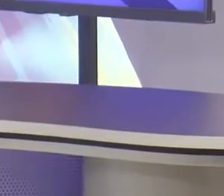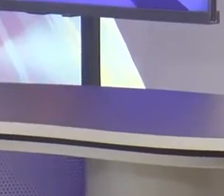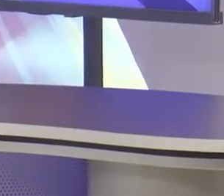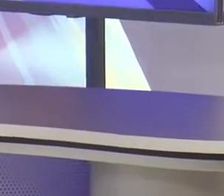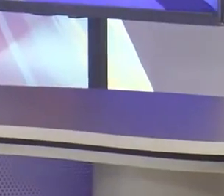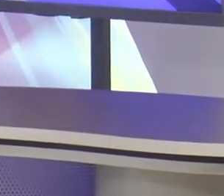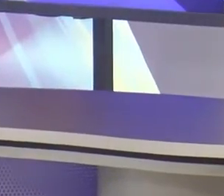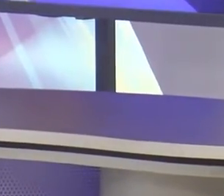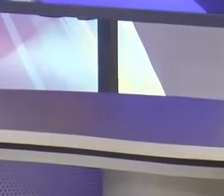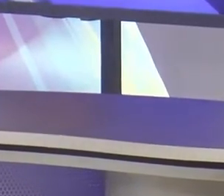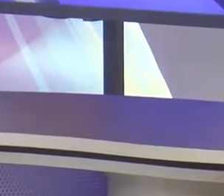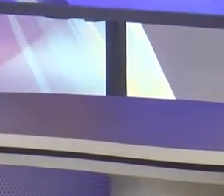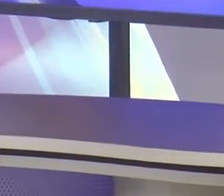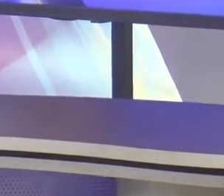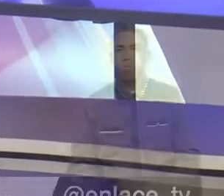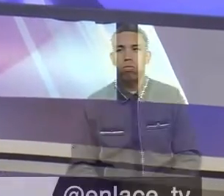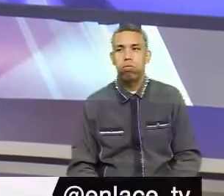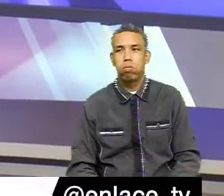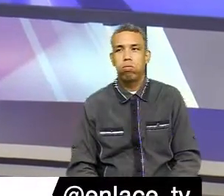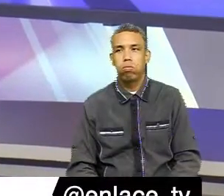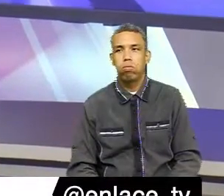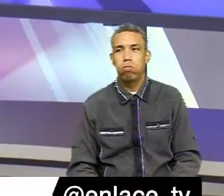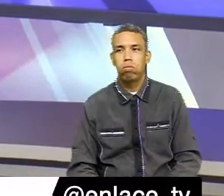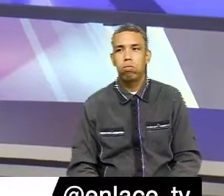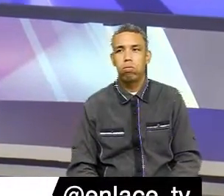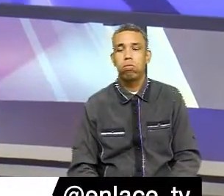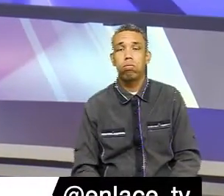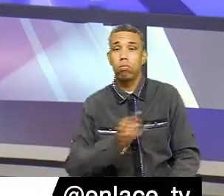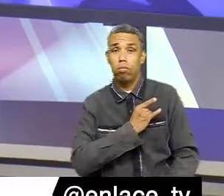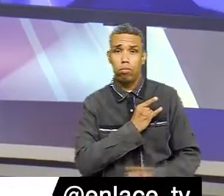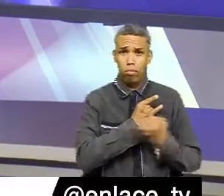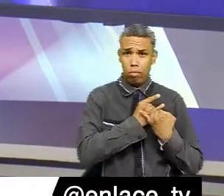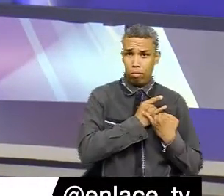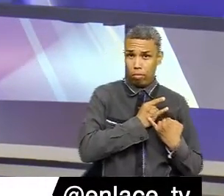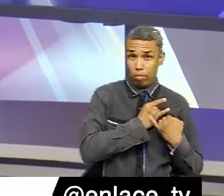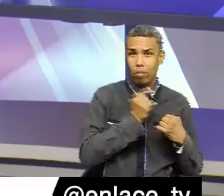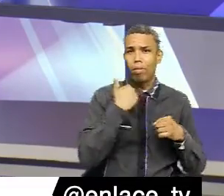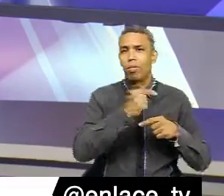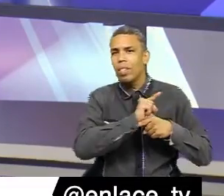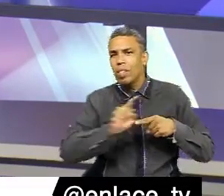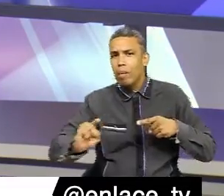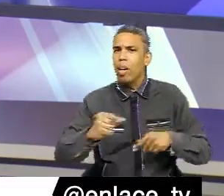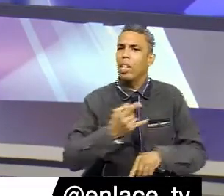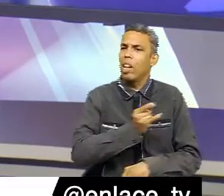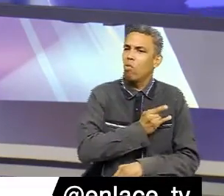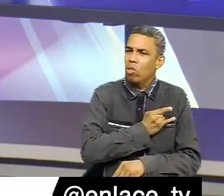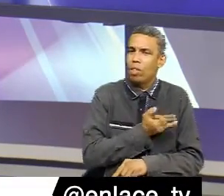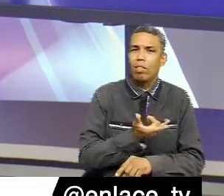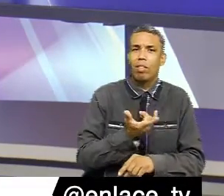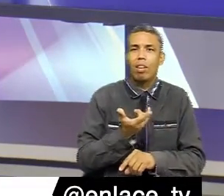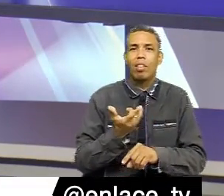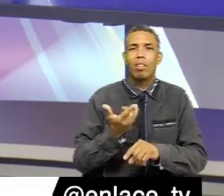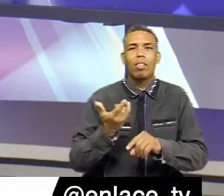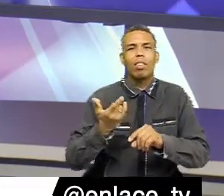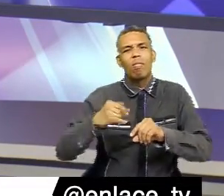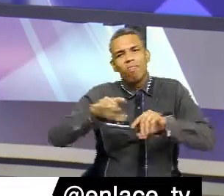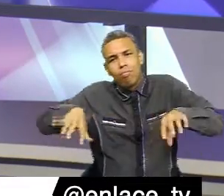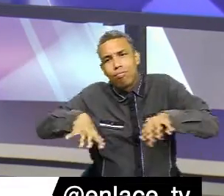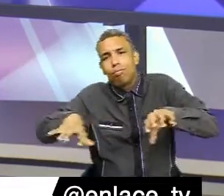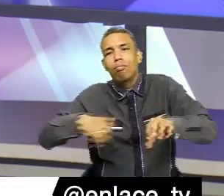Regresamos con más información. La UIS hizo el lanzamiento oficial de su 18ª semana universitaria. Las actividades se extenderán hasta el próximo